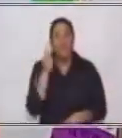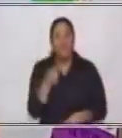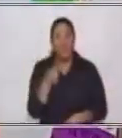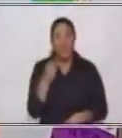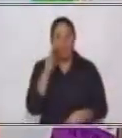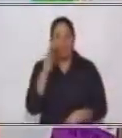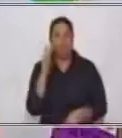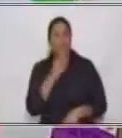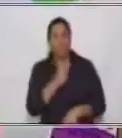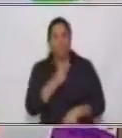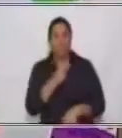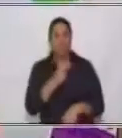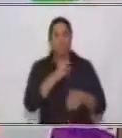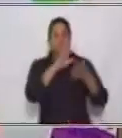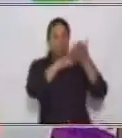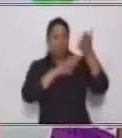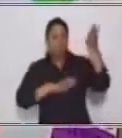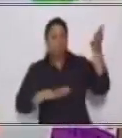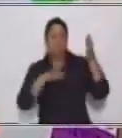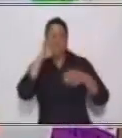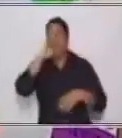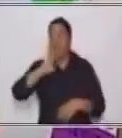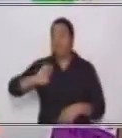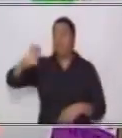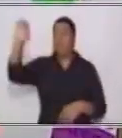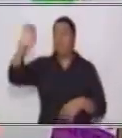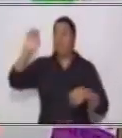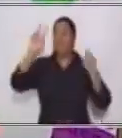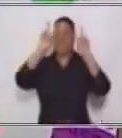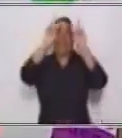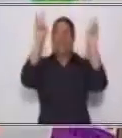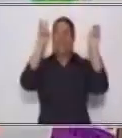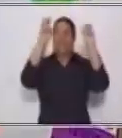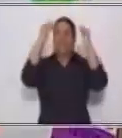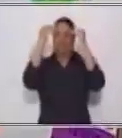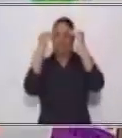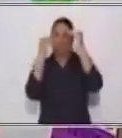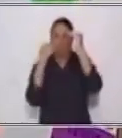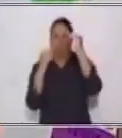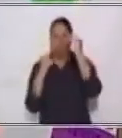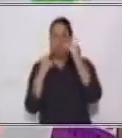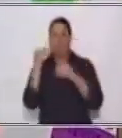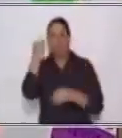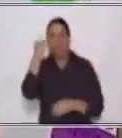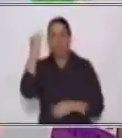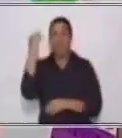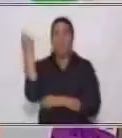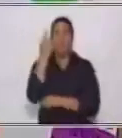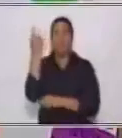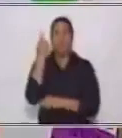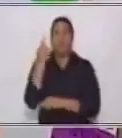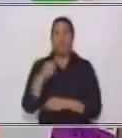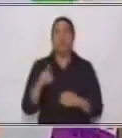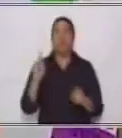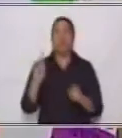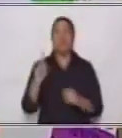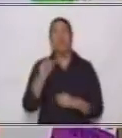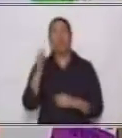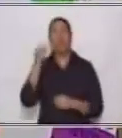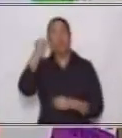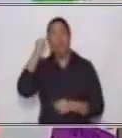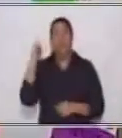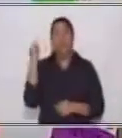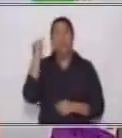los elefantes, que determinamos temas, subtemas, ideas principales y secundarias, que a veces esas ideas principales